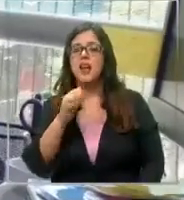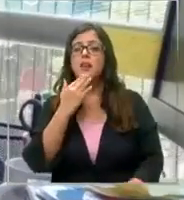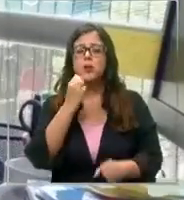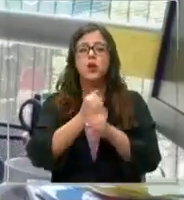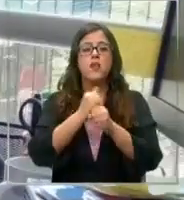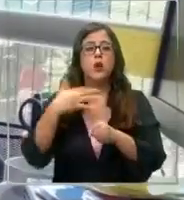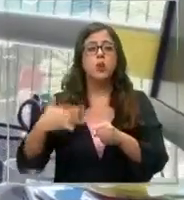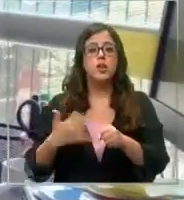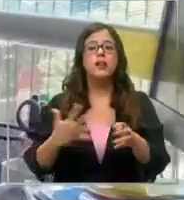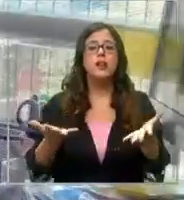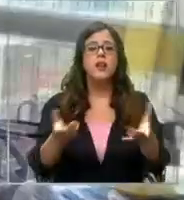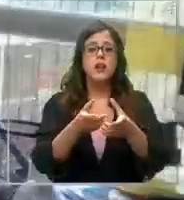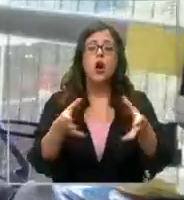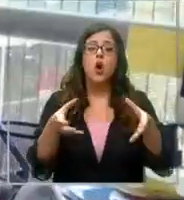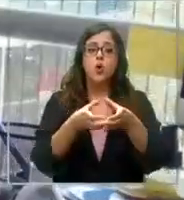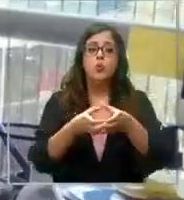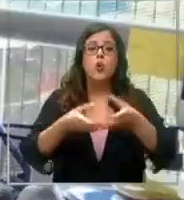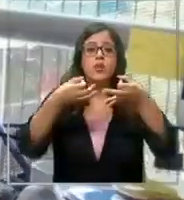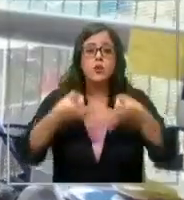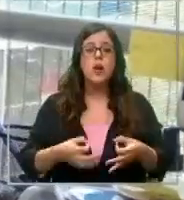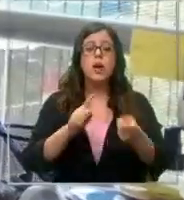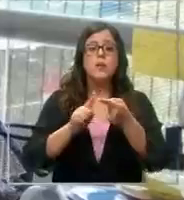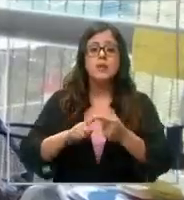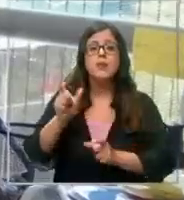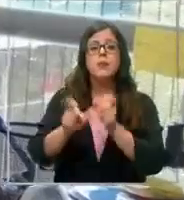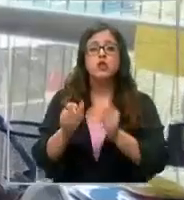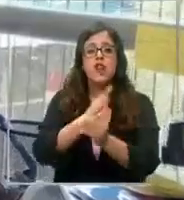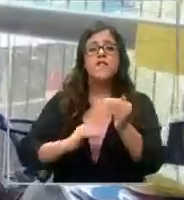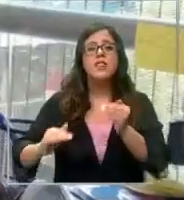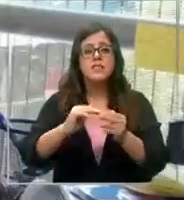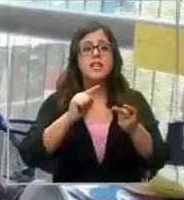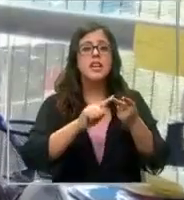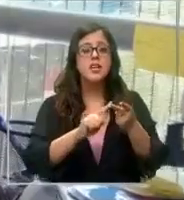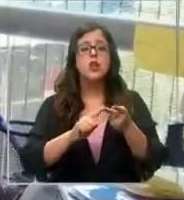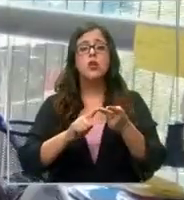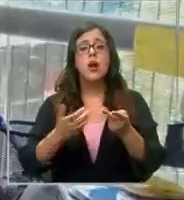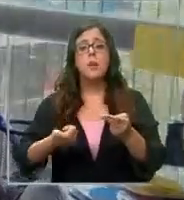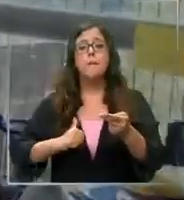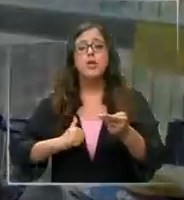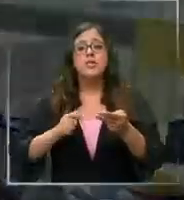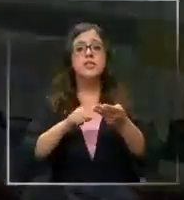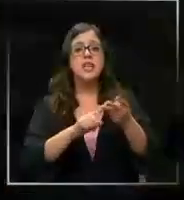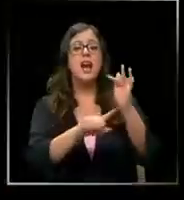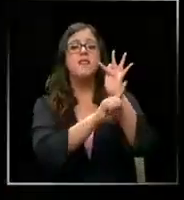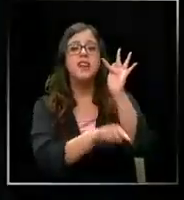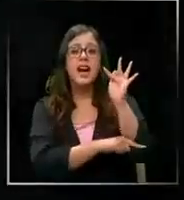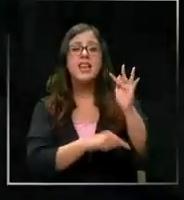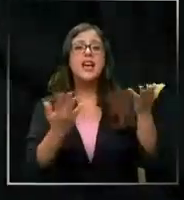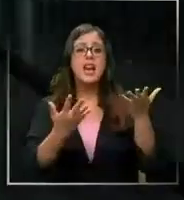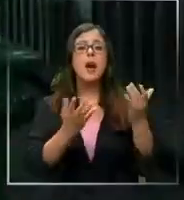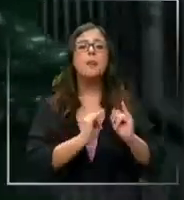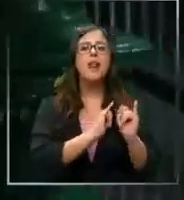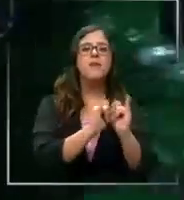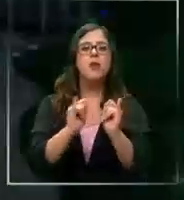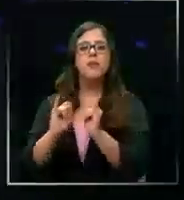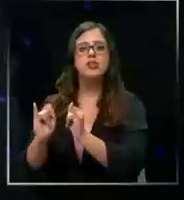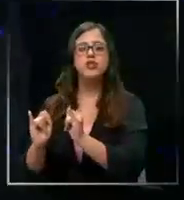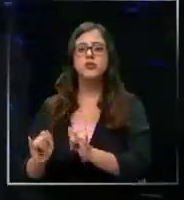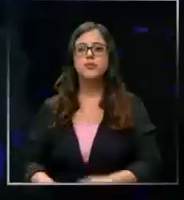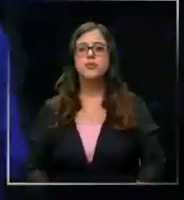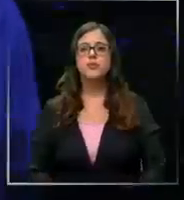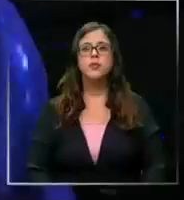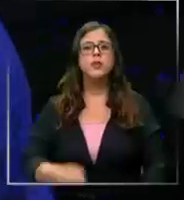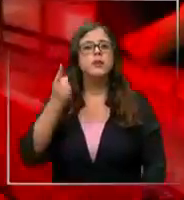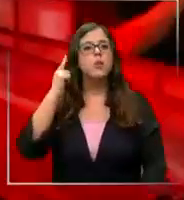la cual participan nuestros vecinos, las policías, la fiscalía, en lo cual nos permite hacer cruce de información.